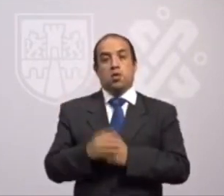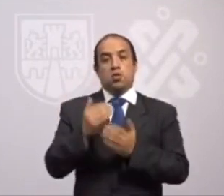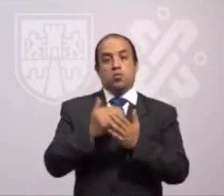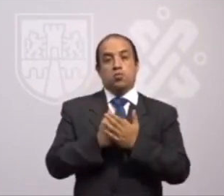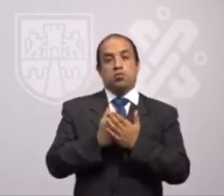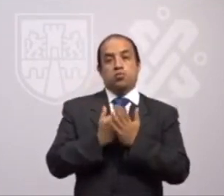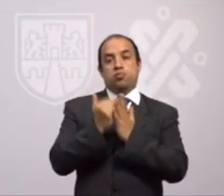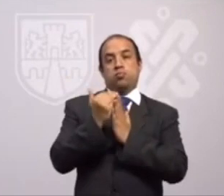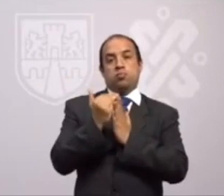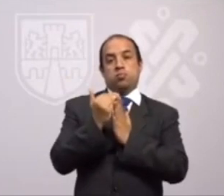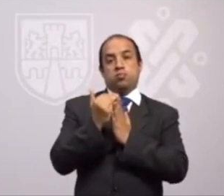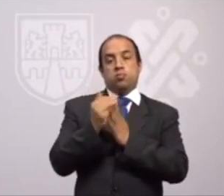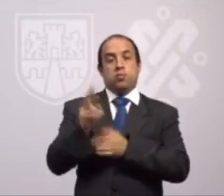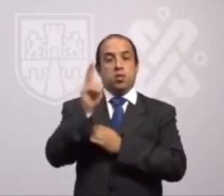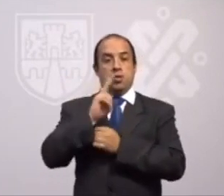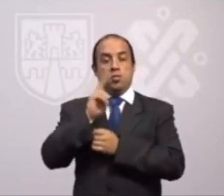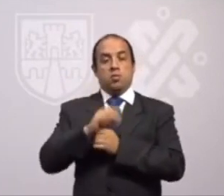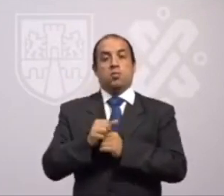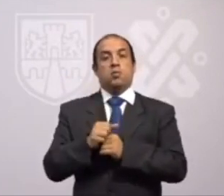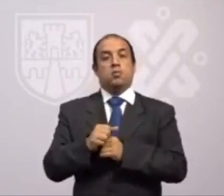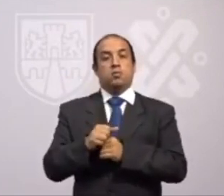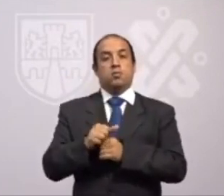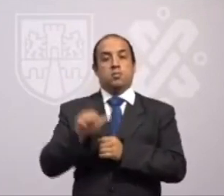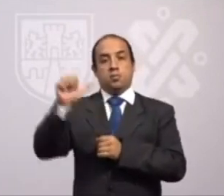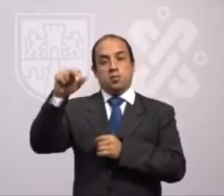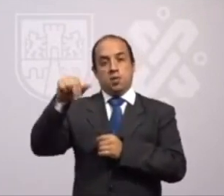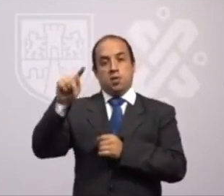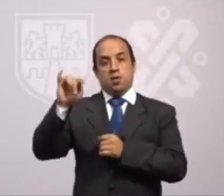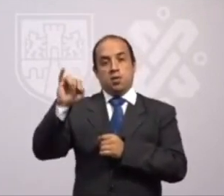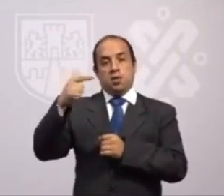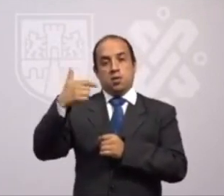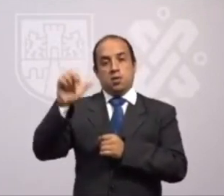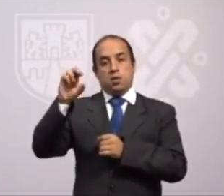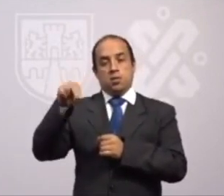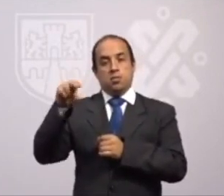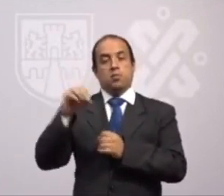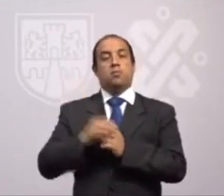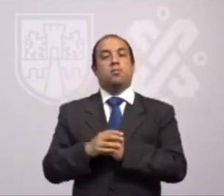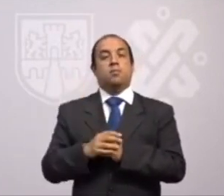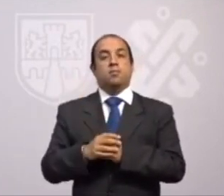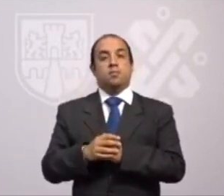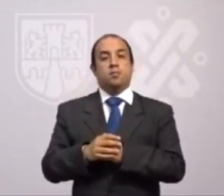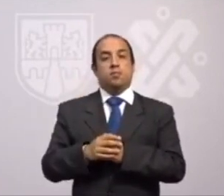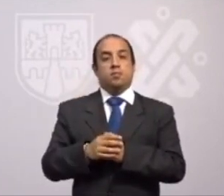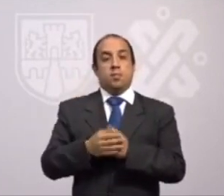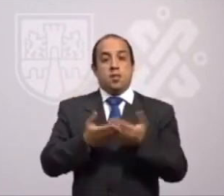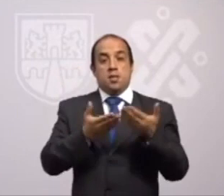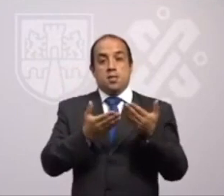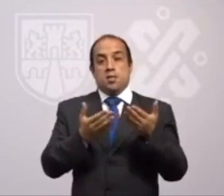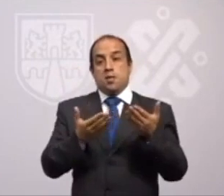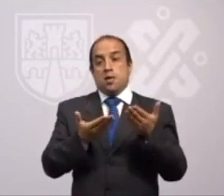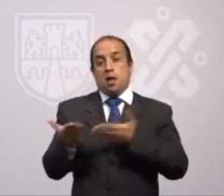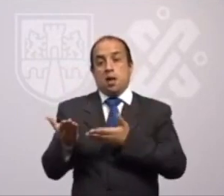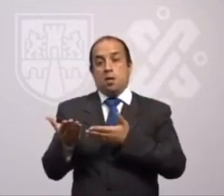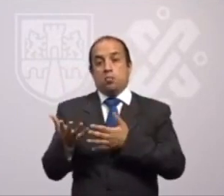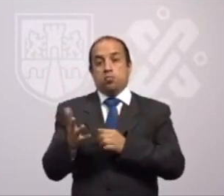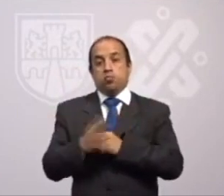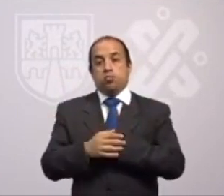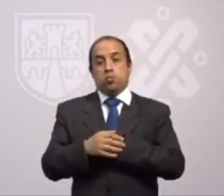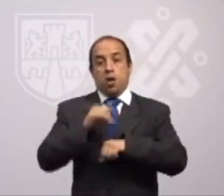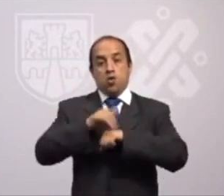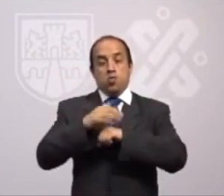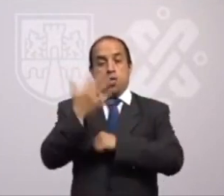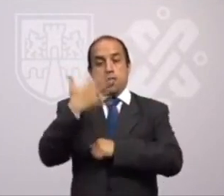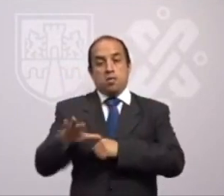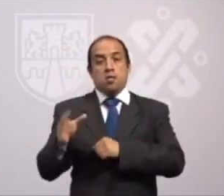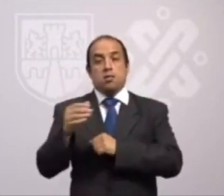semáforo rojo afectaría a la economía. ¿Por qué? Por el cierre y el confinamiento. Sheinbaum insistió en el llamado a la gente a acatar las medidas sanitarias,